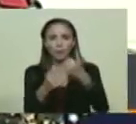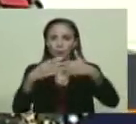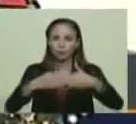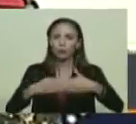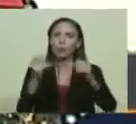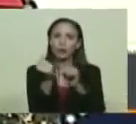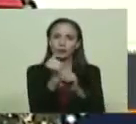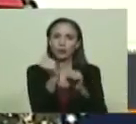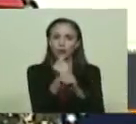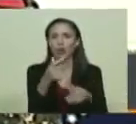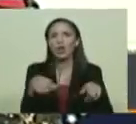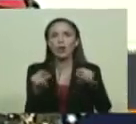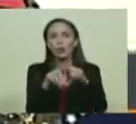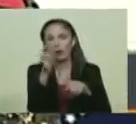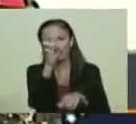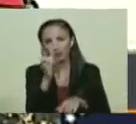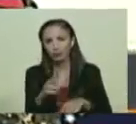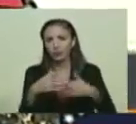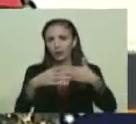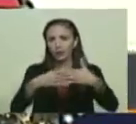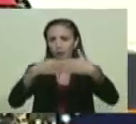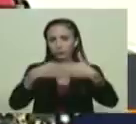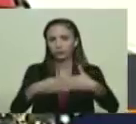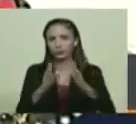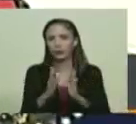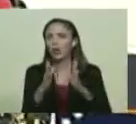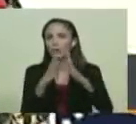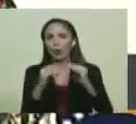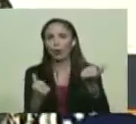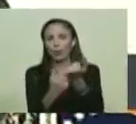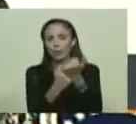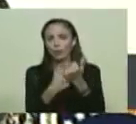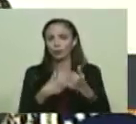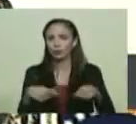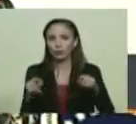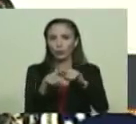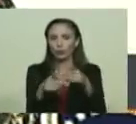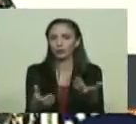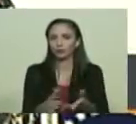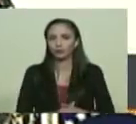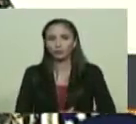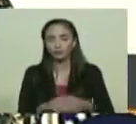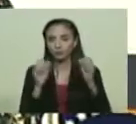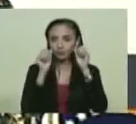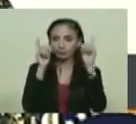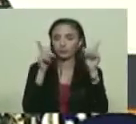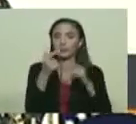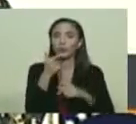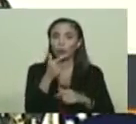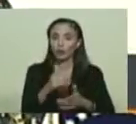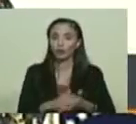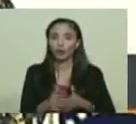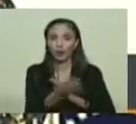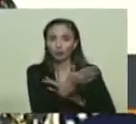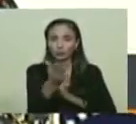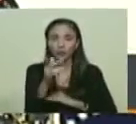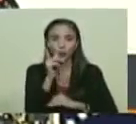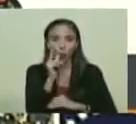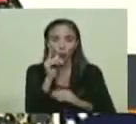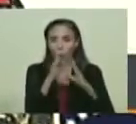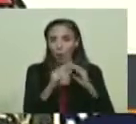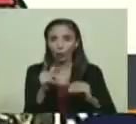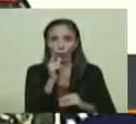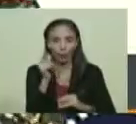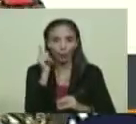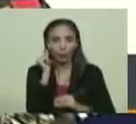juntos. Somos venezolanos. Cuenta con todo mi apoyo. Y ayer yo les dije a ellos